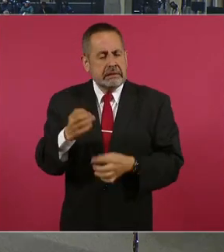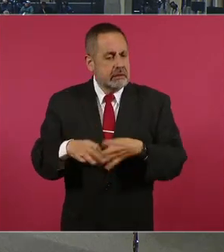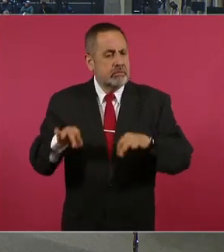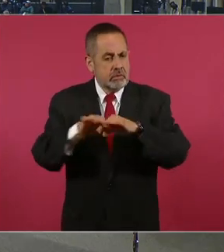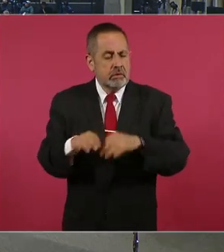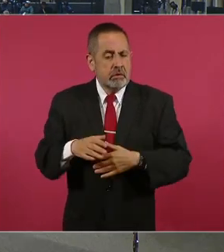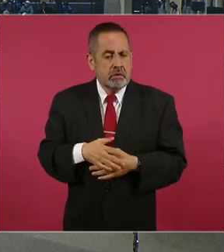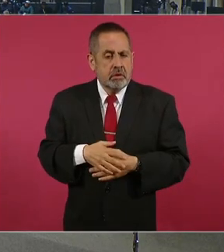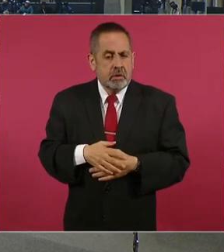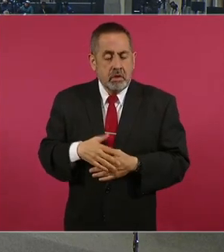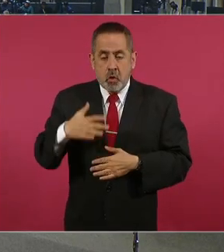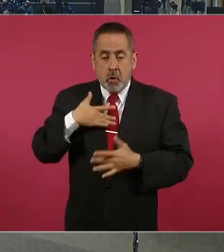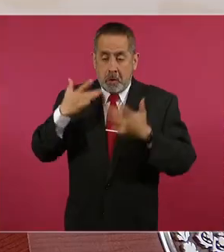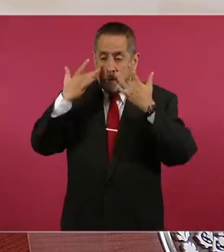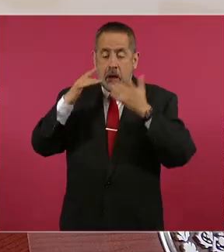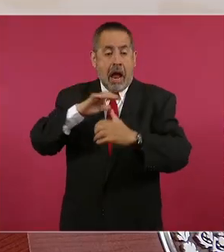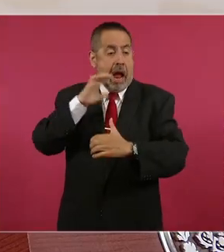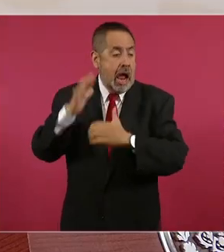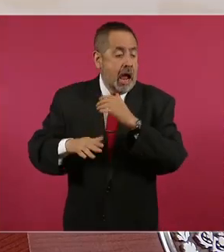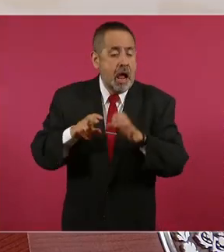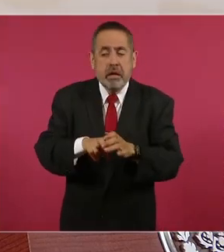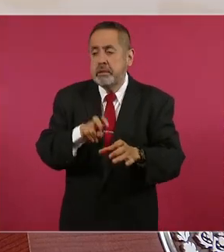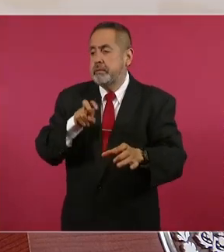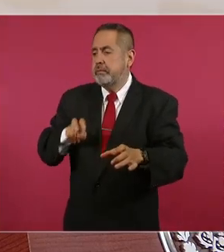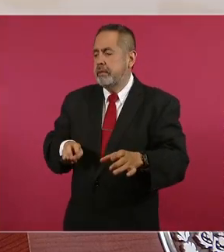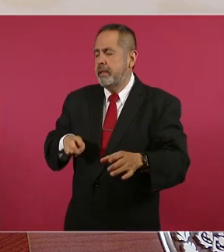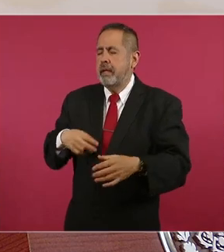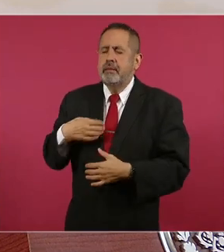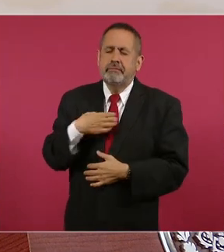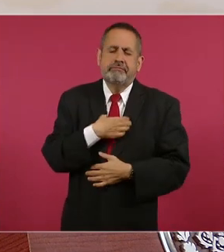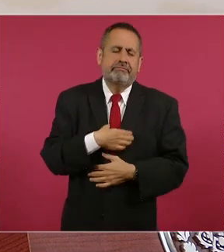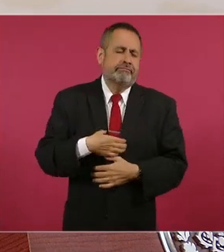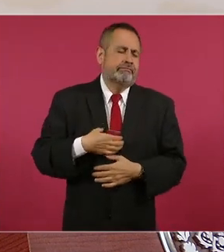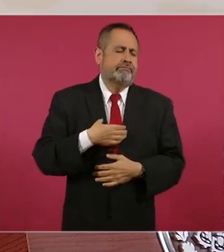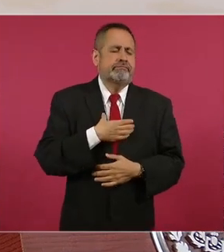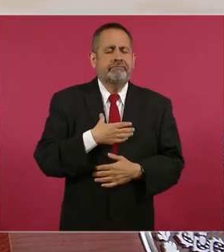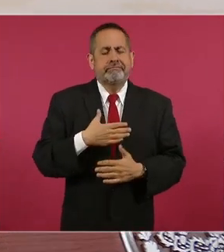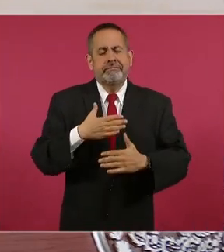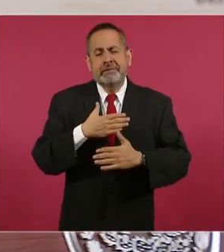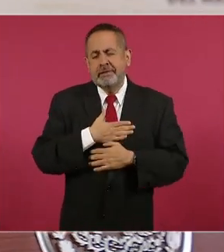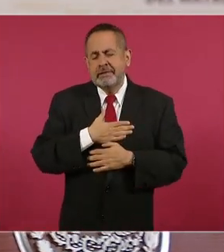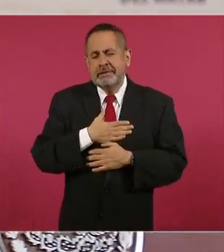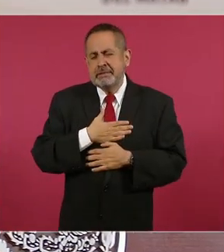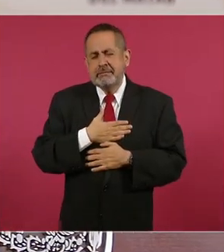y me voy a ir muy contento porque la verdad